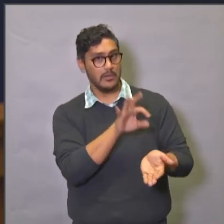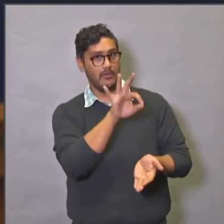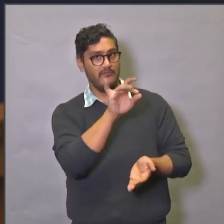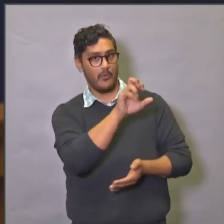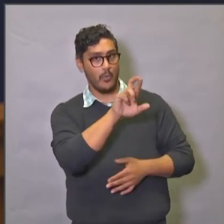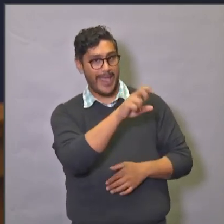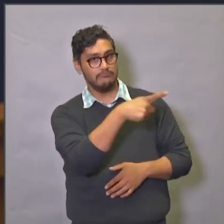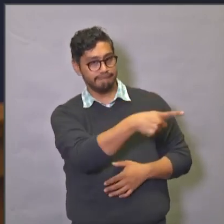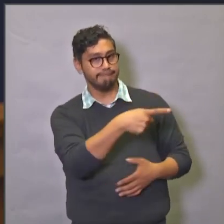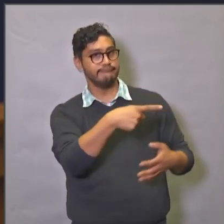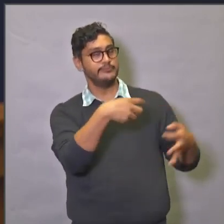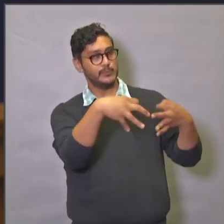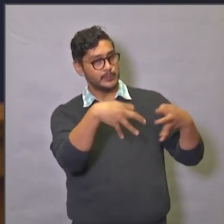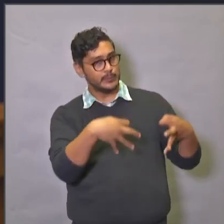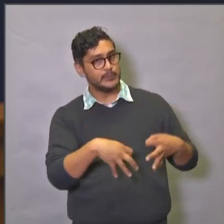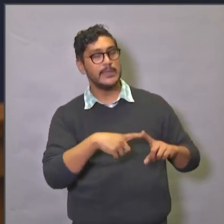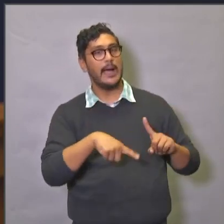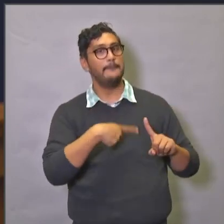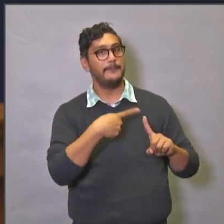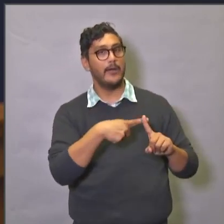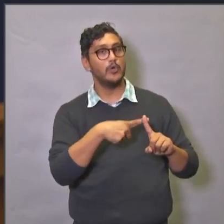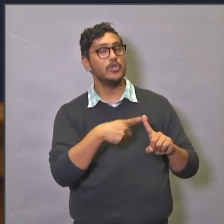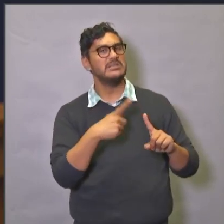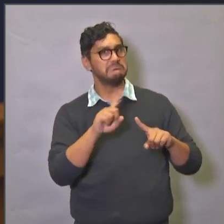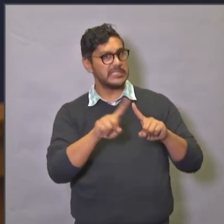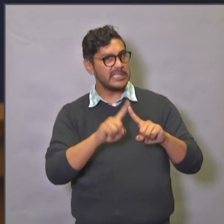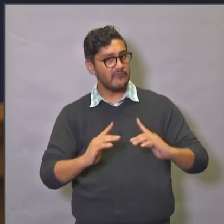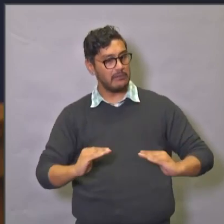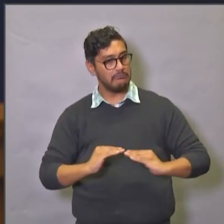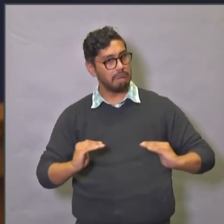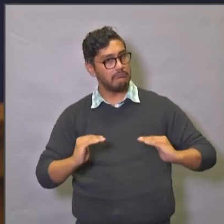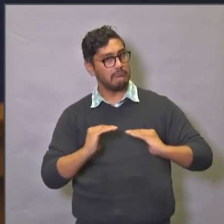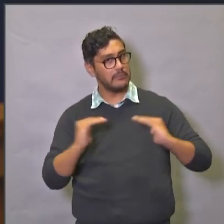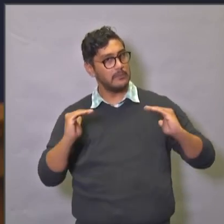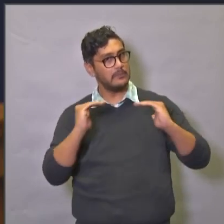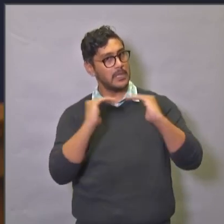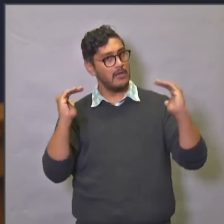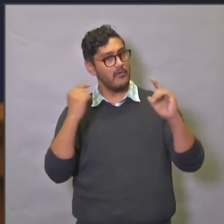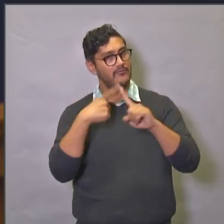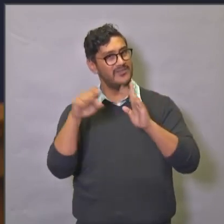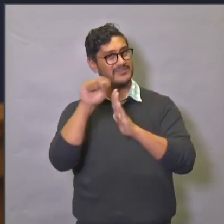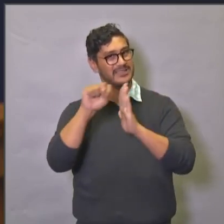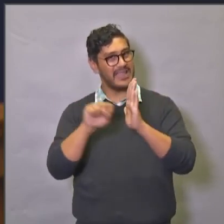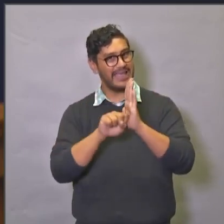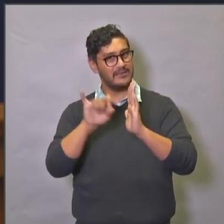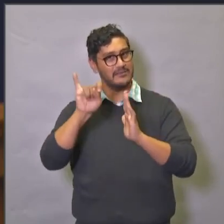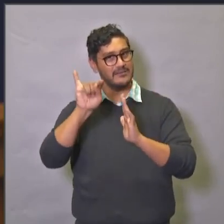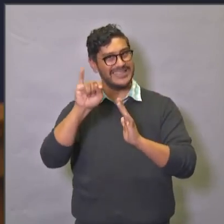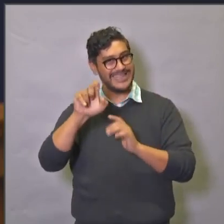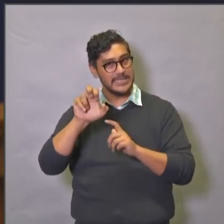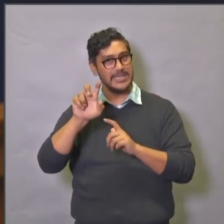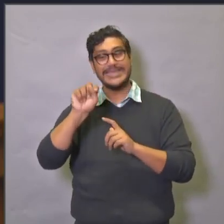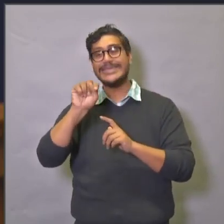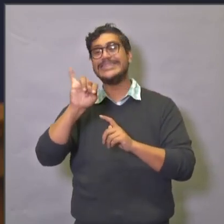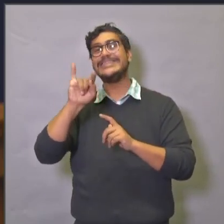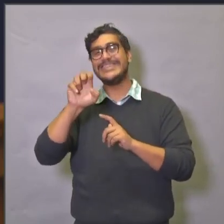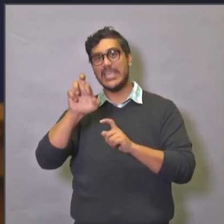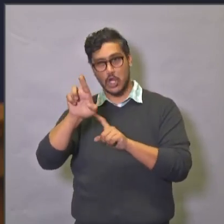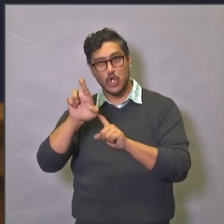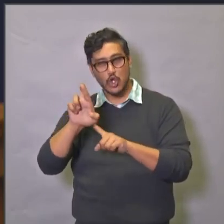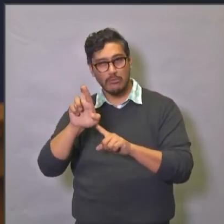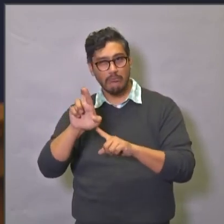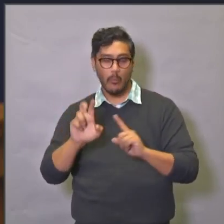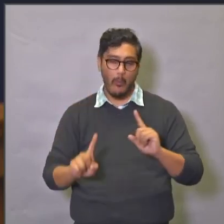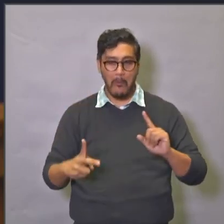platicando sobre los niveles que utiliza el Estado para poder determinar qué